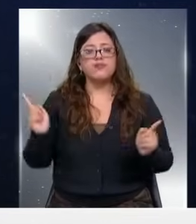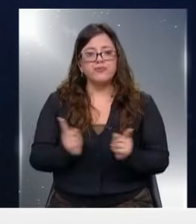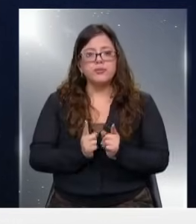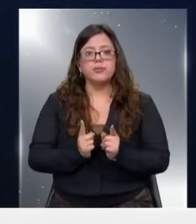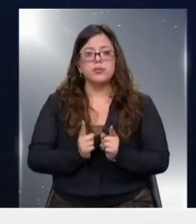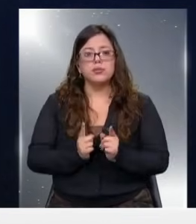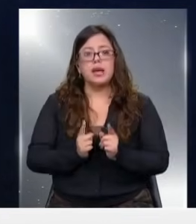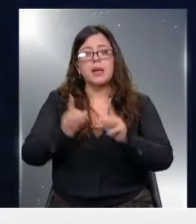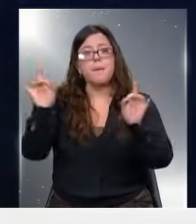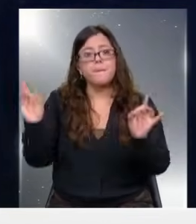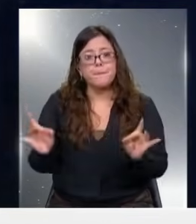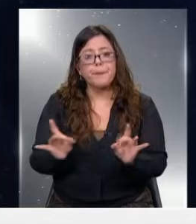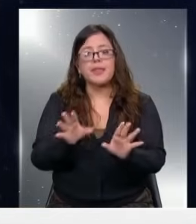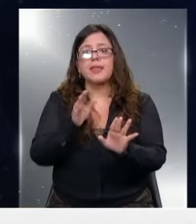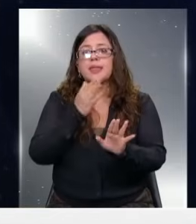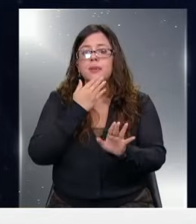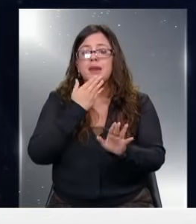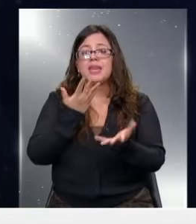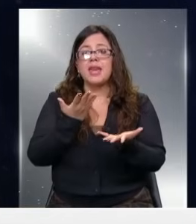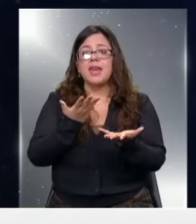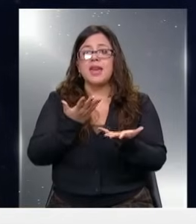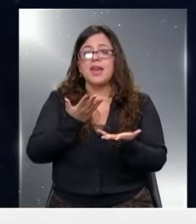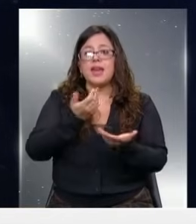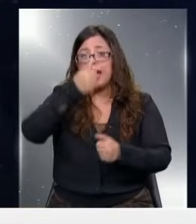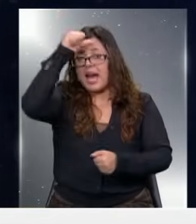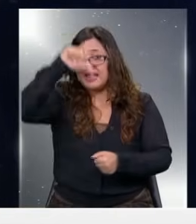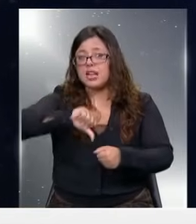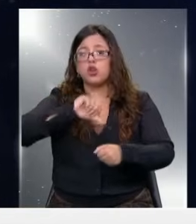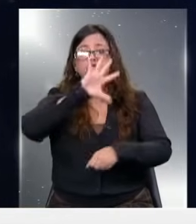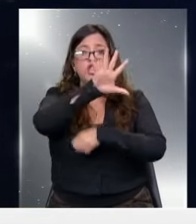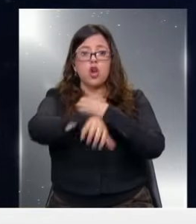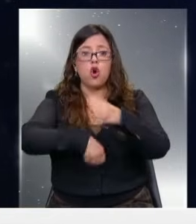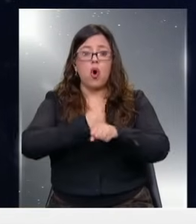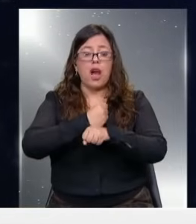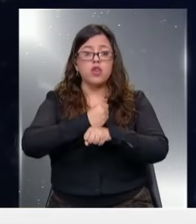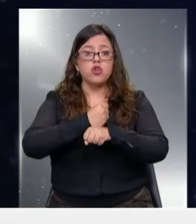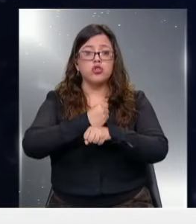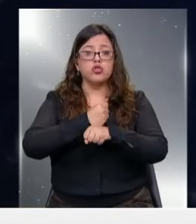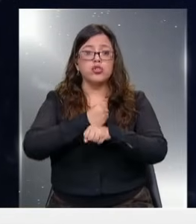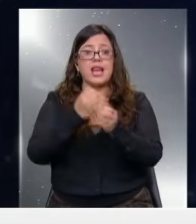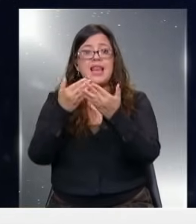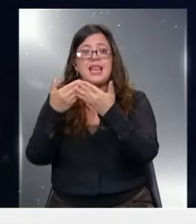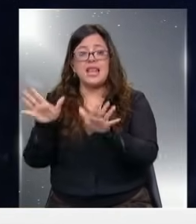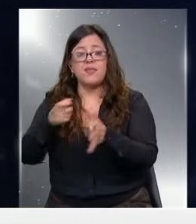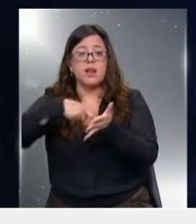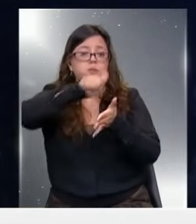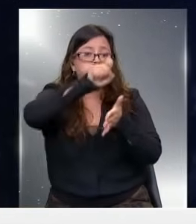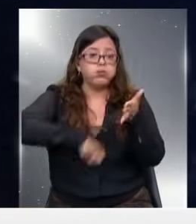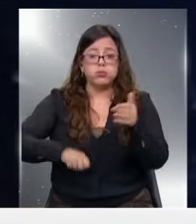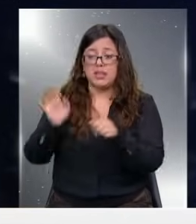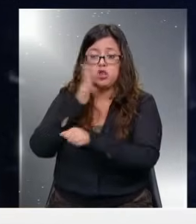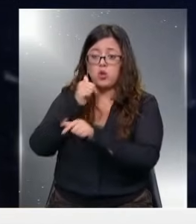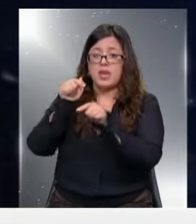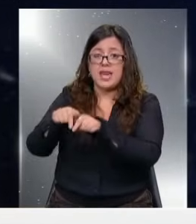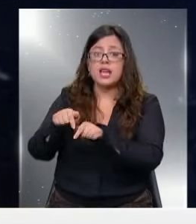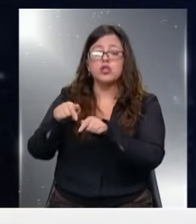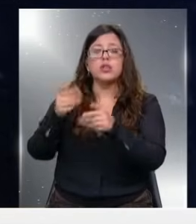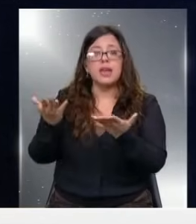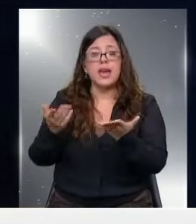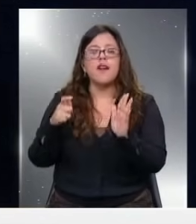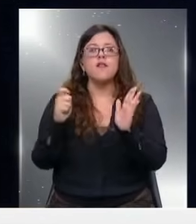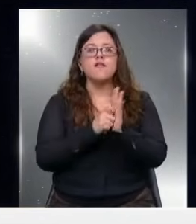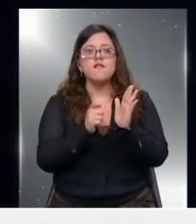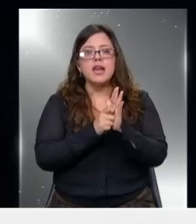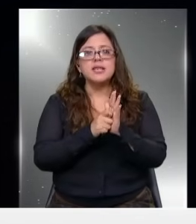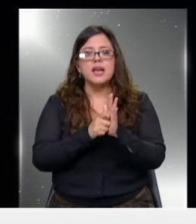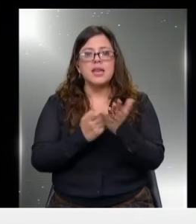que podría incluir una pena de 5 años, pero en libertad y con firma. De no prosperar esa opción, se fijará una fecha